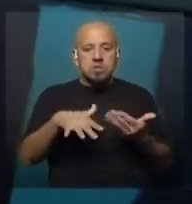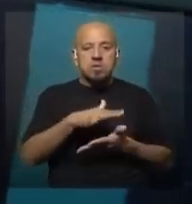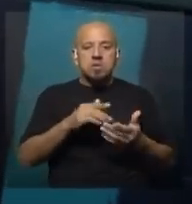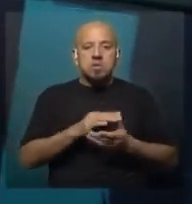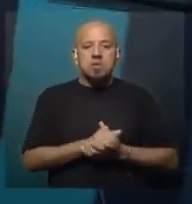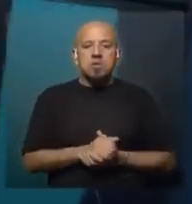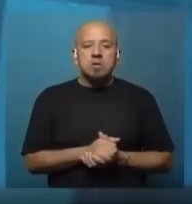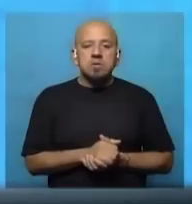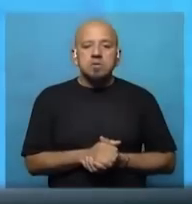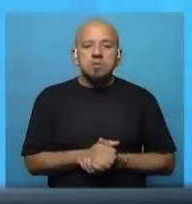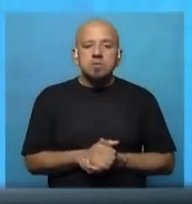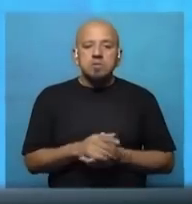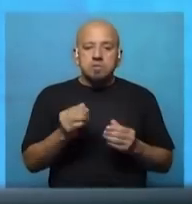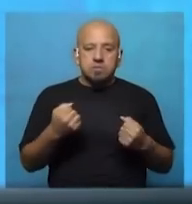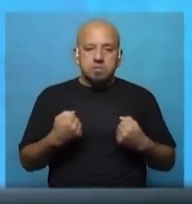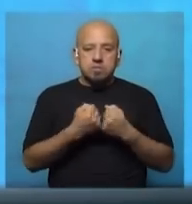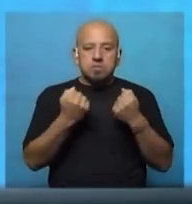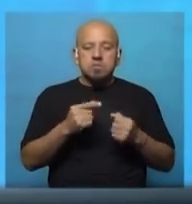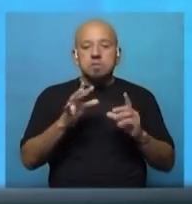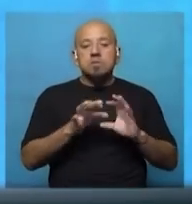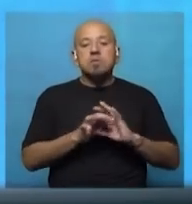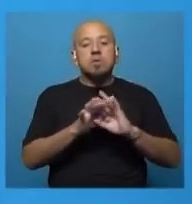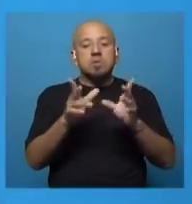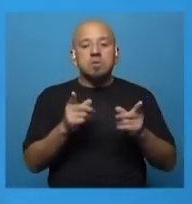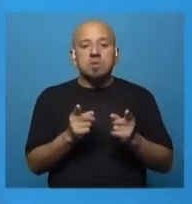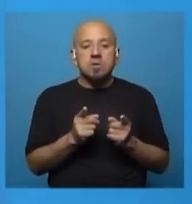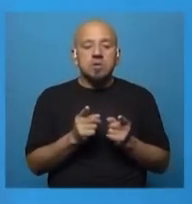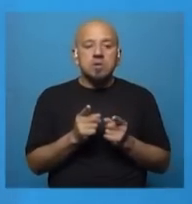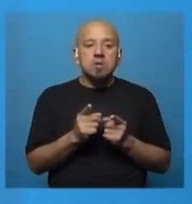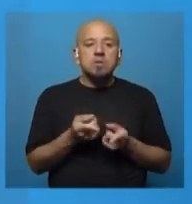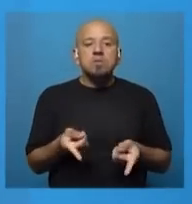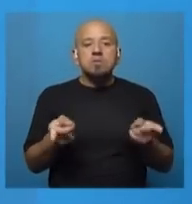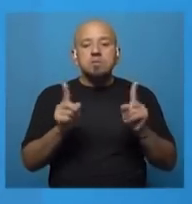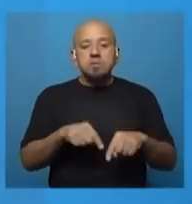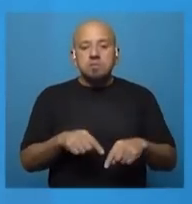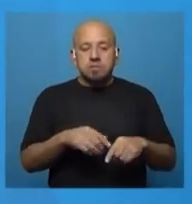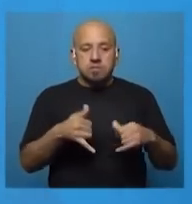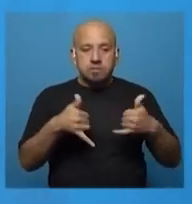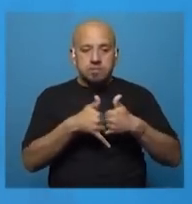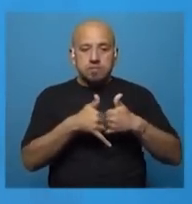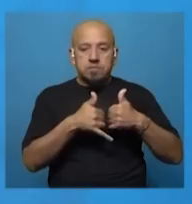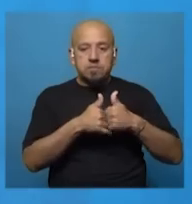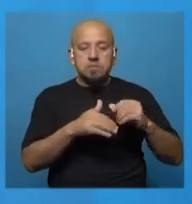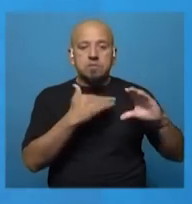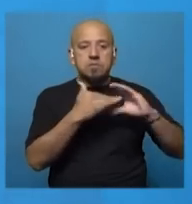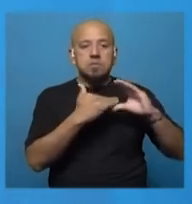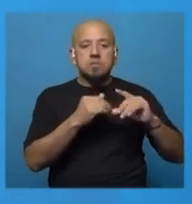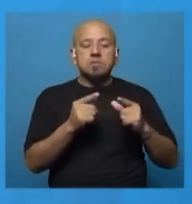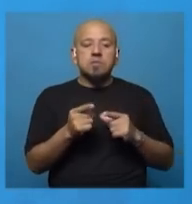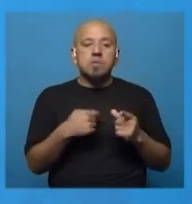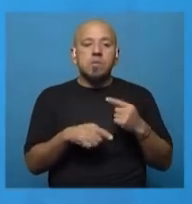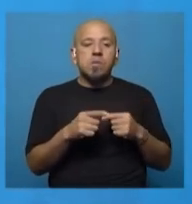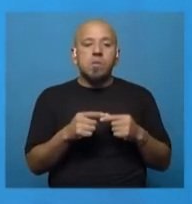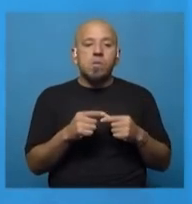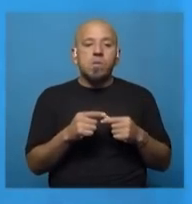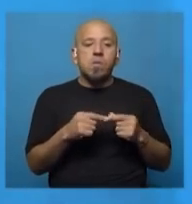agradable no deja de ser un golpe la democracia esto también es que a ver volvamos a lo que dicen los chats este de los chats los que surgiría